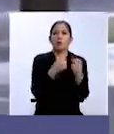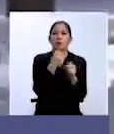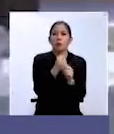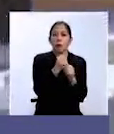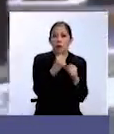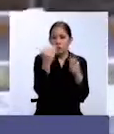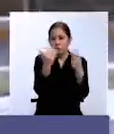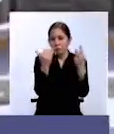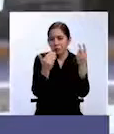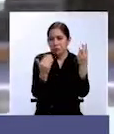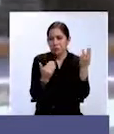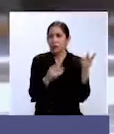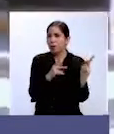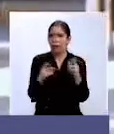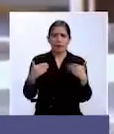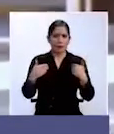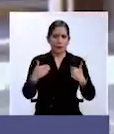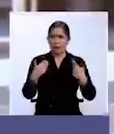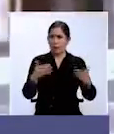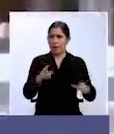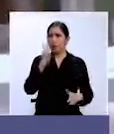planes, etcétera, etcétera, etcétera.